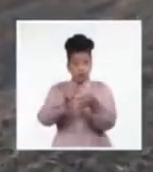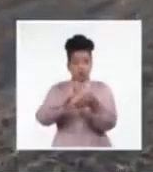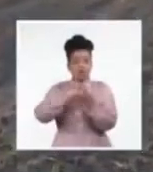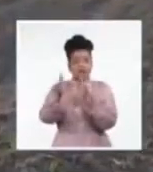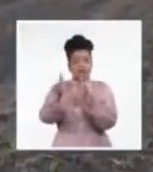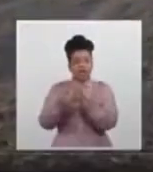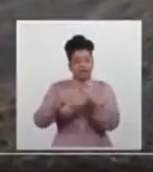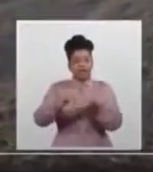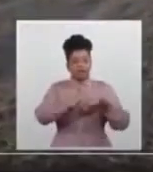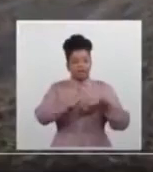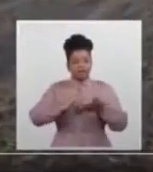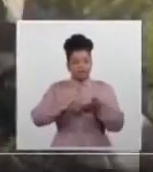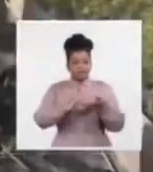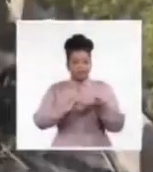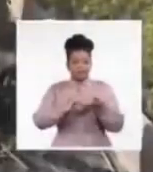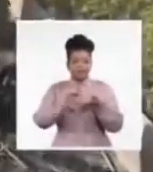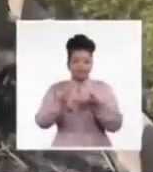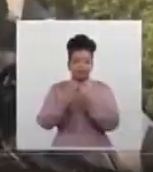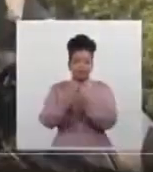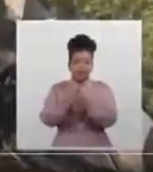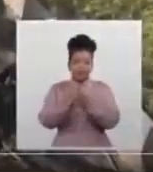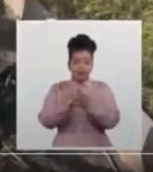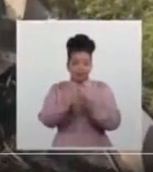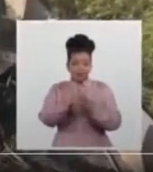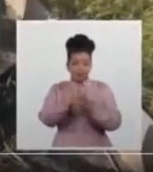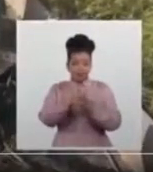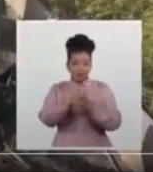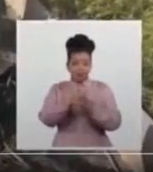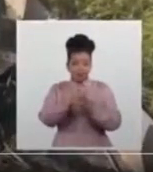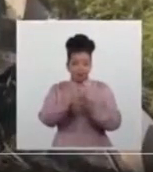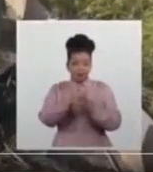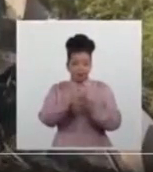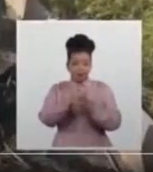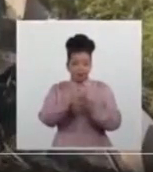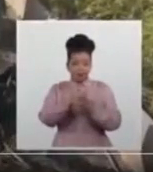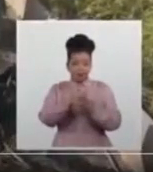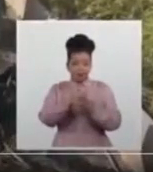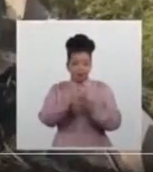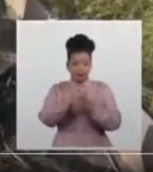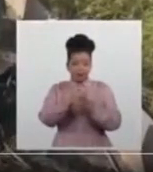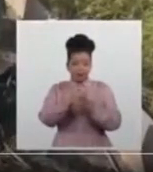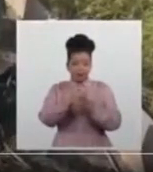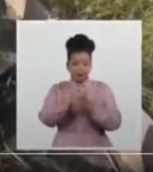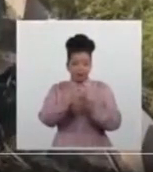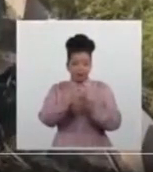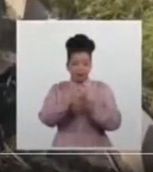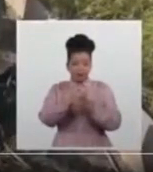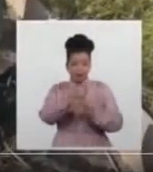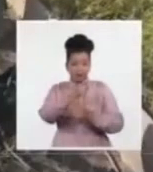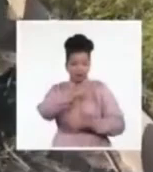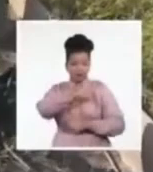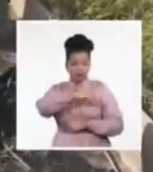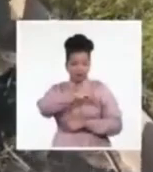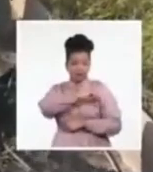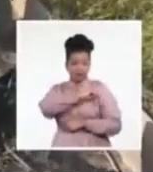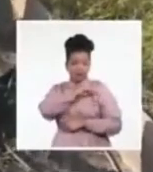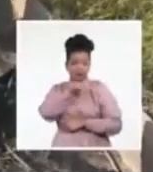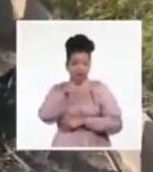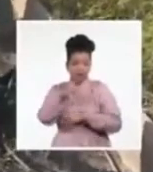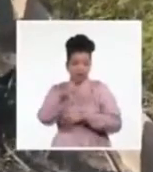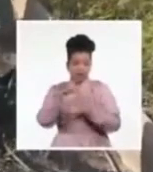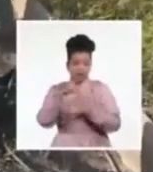solidario del Instituto Cubano de Amistad con los Pueblos. Tiene como... es uno. Ese es uno. Ya, ya, ya. El objetivo,